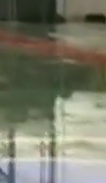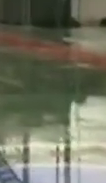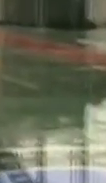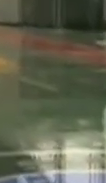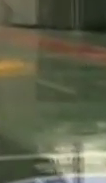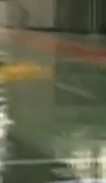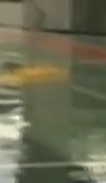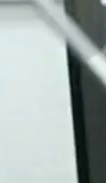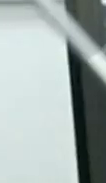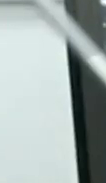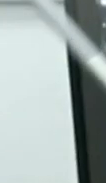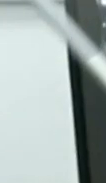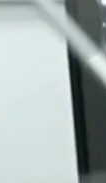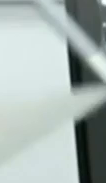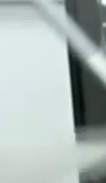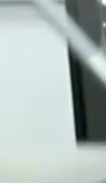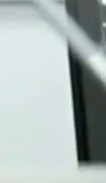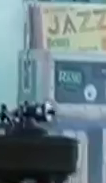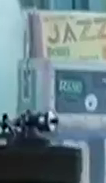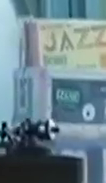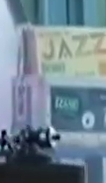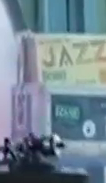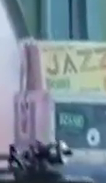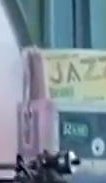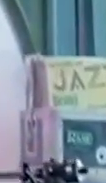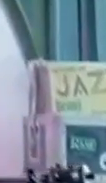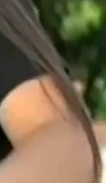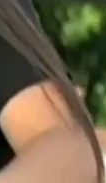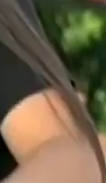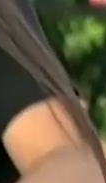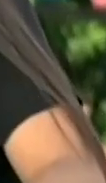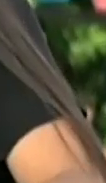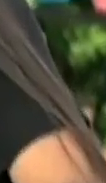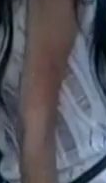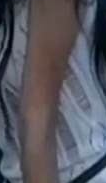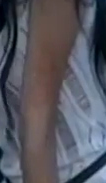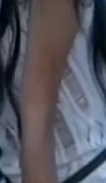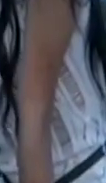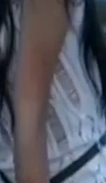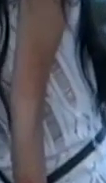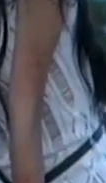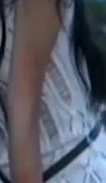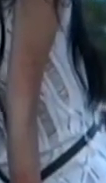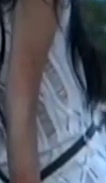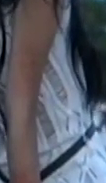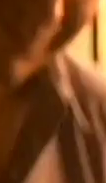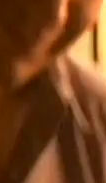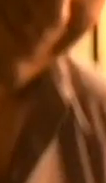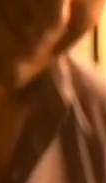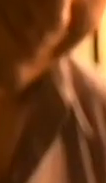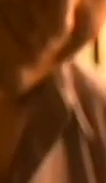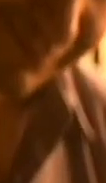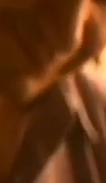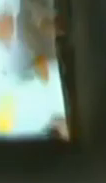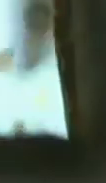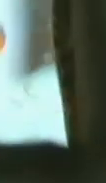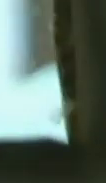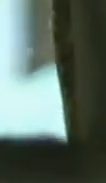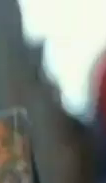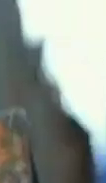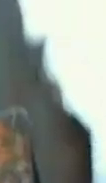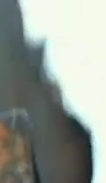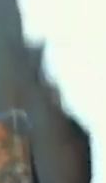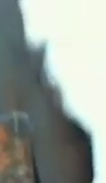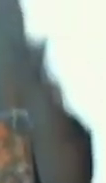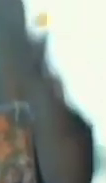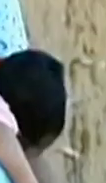todos. Trabajadora y comprometida, resiliente, se esfuerza por el bienestar de su familia y de su comunidad.